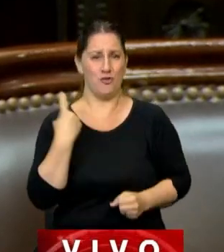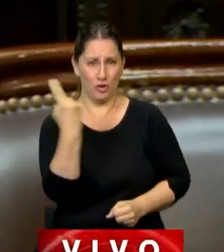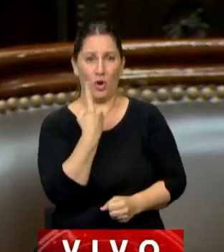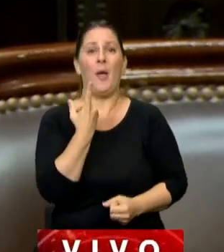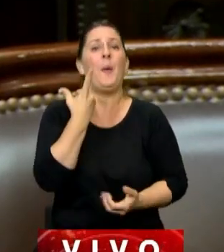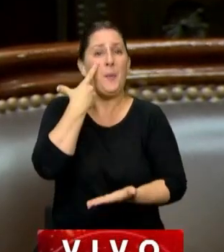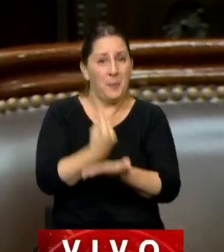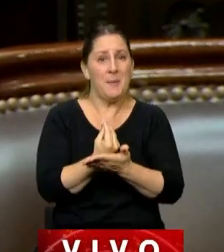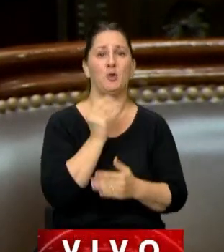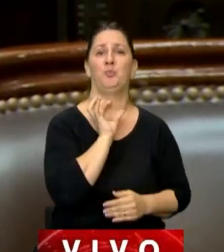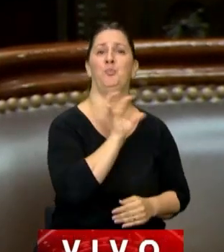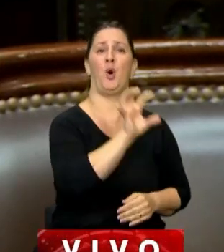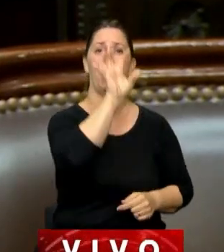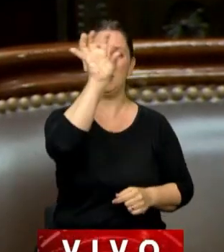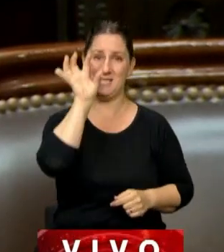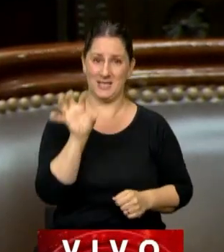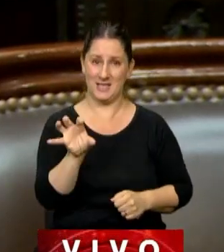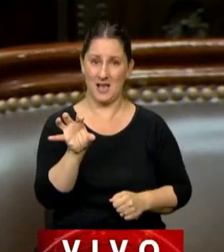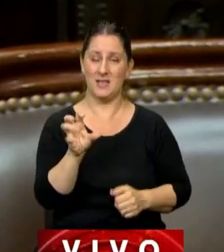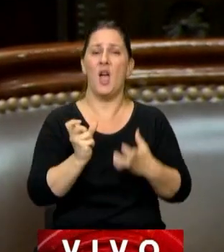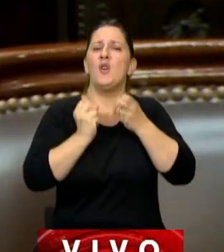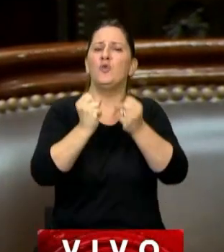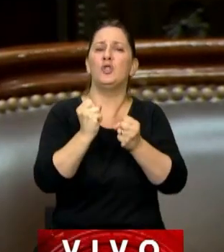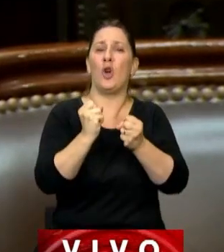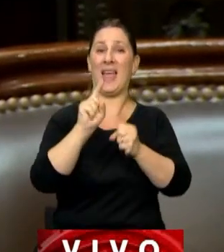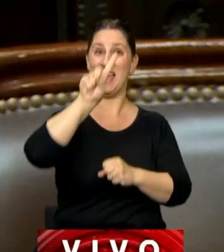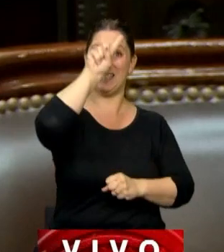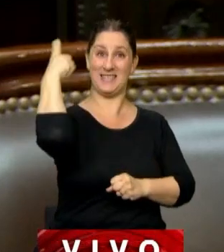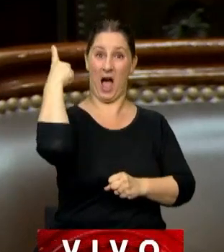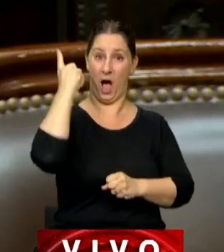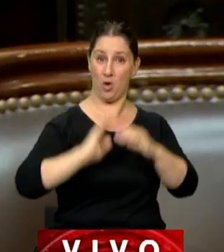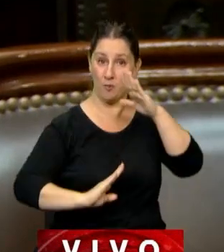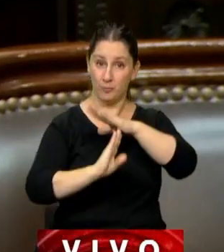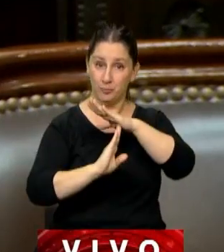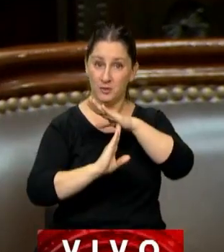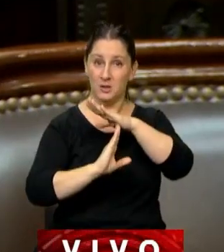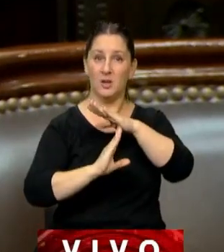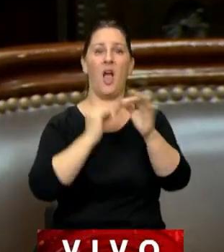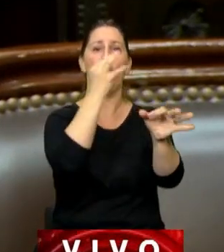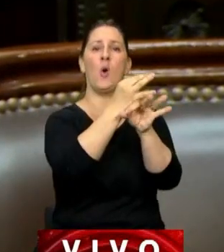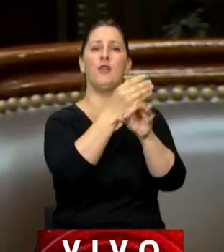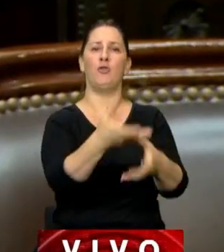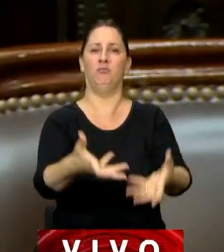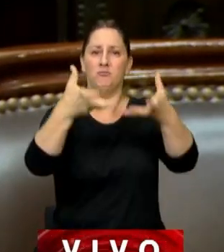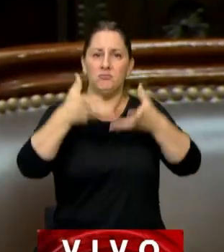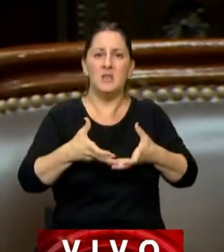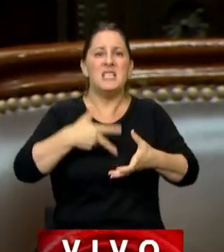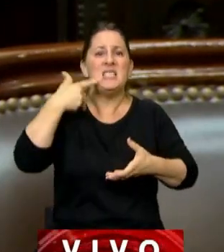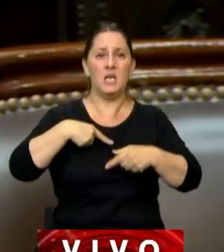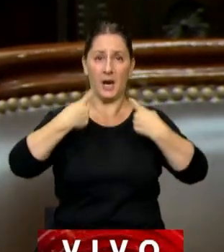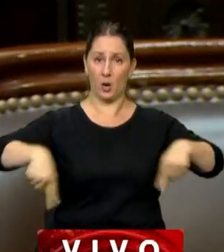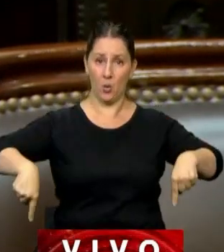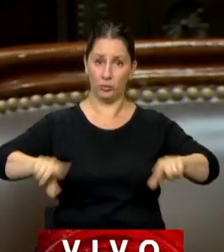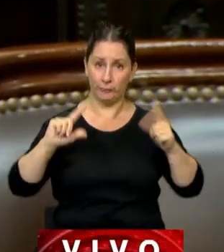quienes vivimos en las provincias es que la Nación nos pasó la educación sin darnos los